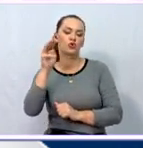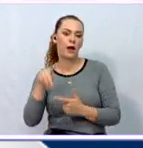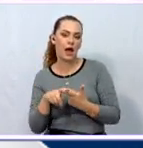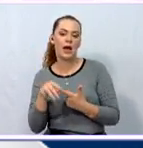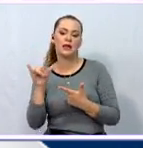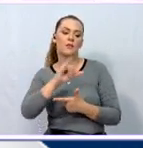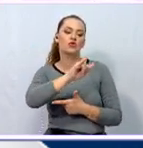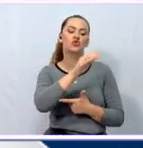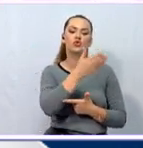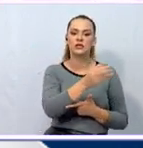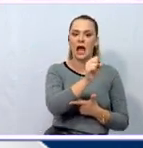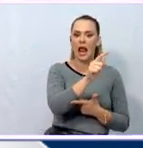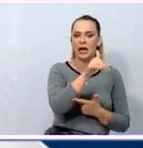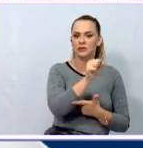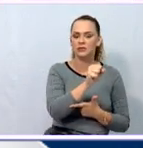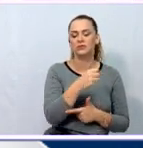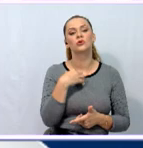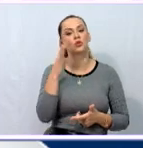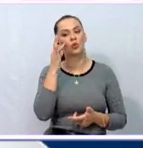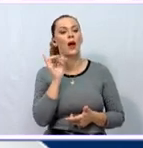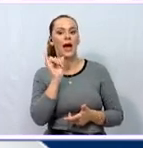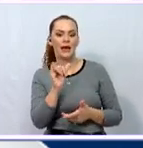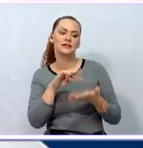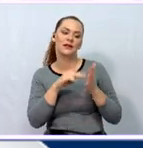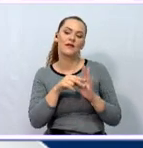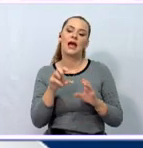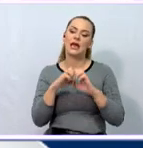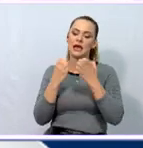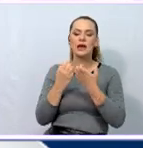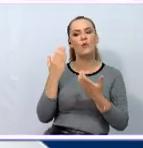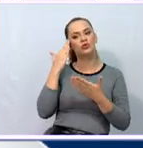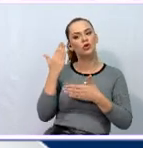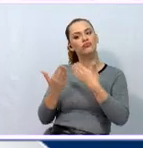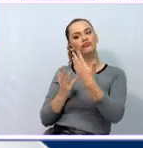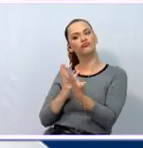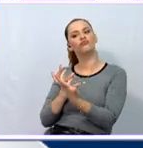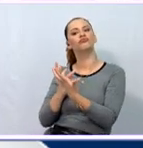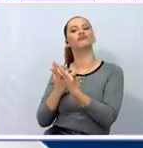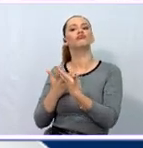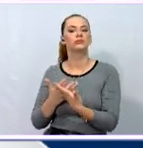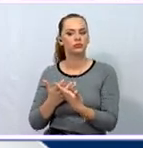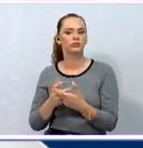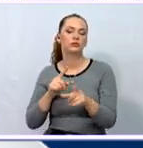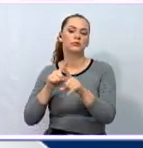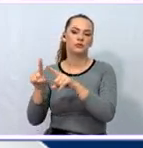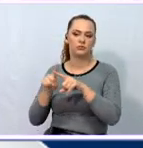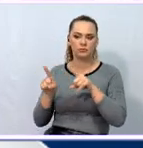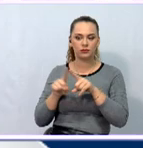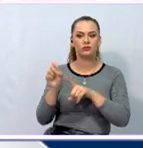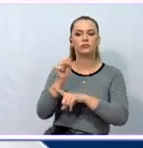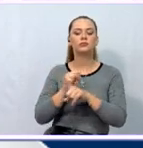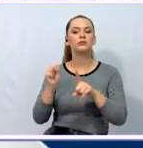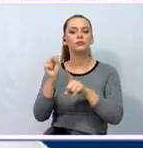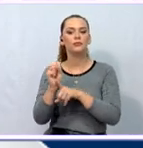por el otro lado también que yo creo que ahí es donde el equipo ha sabido adaptarse a diferentes situaciones